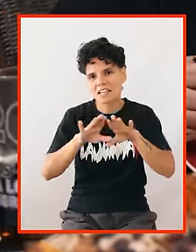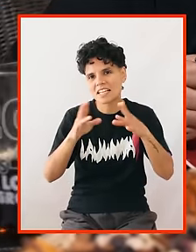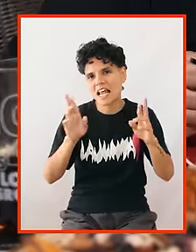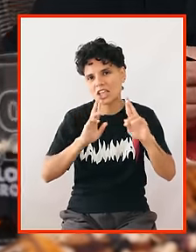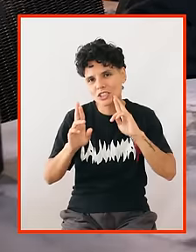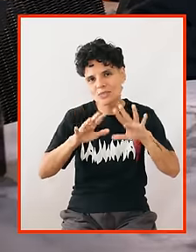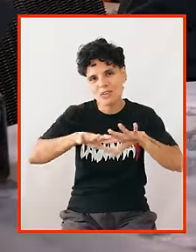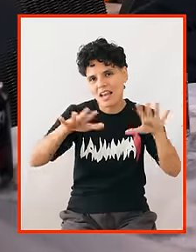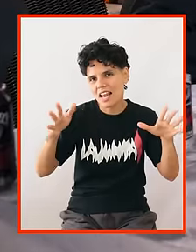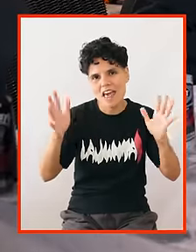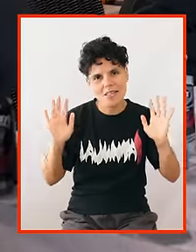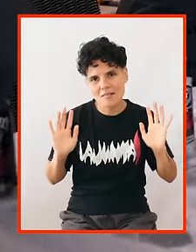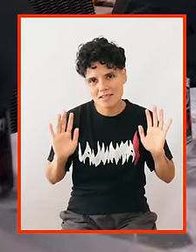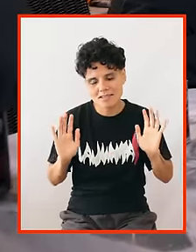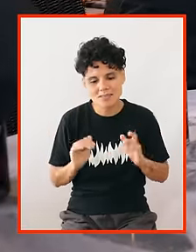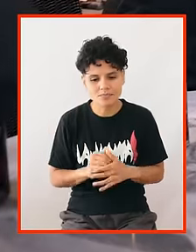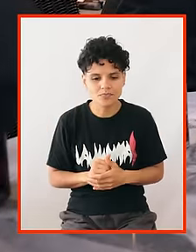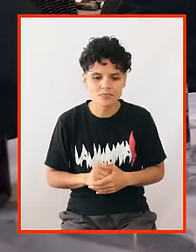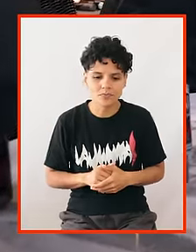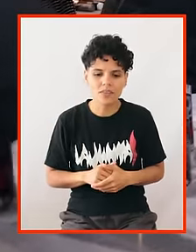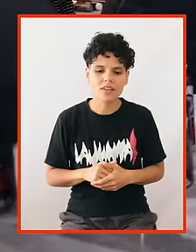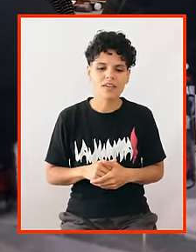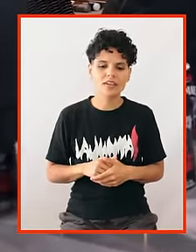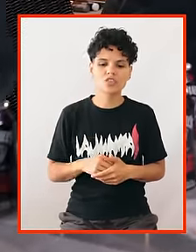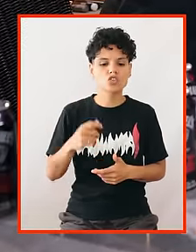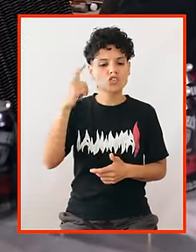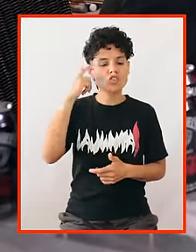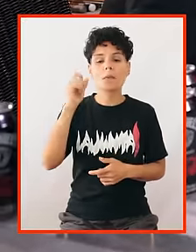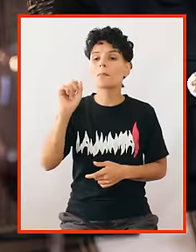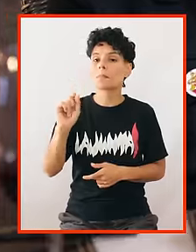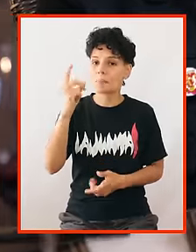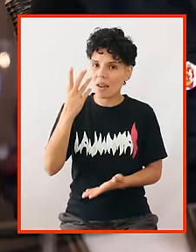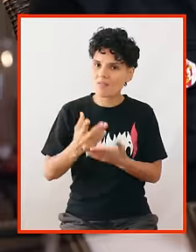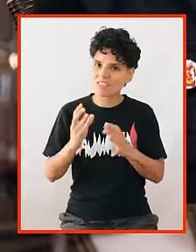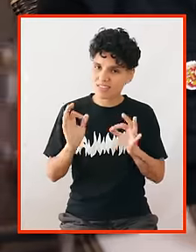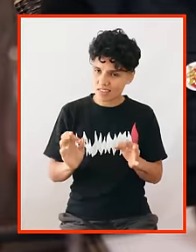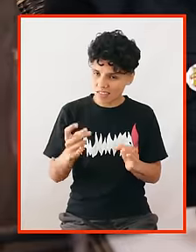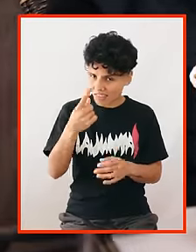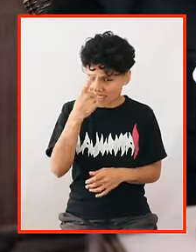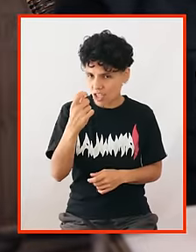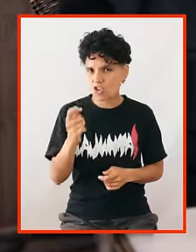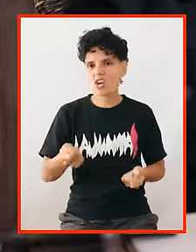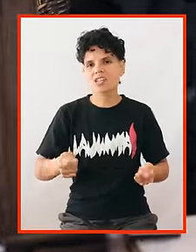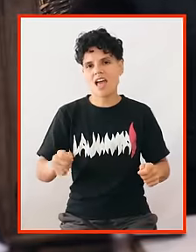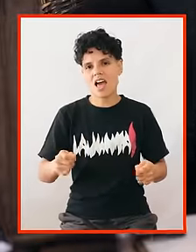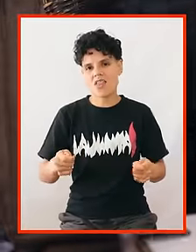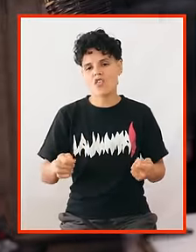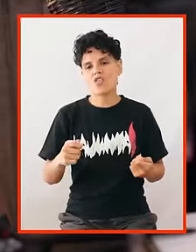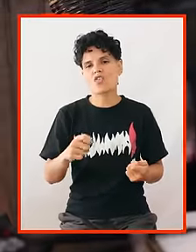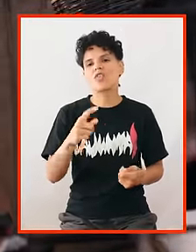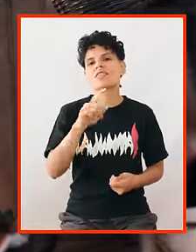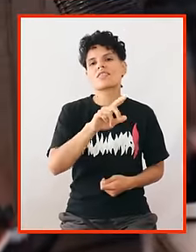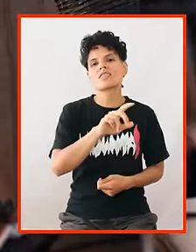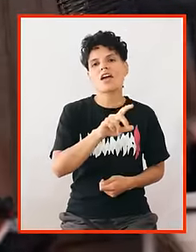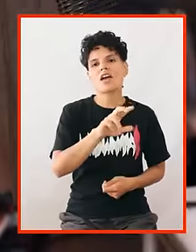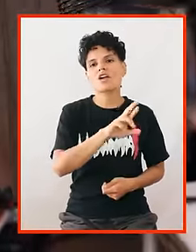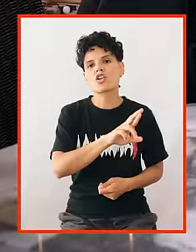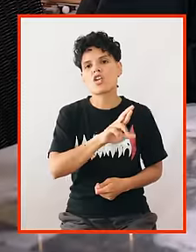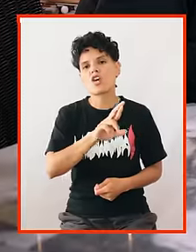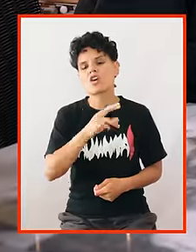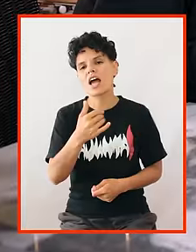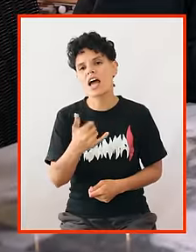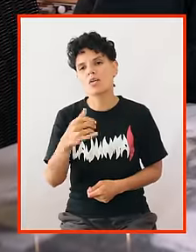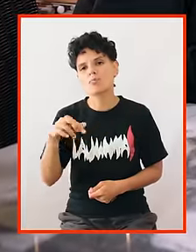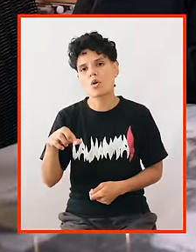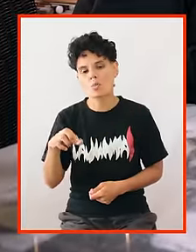agarrando esta cuestión. Yo creo que la más importante fue cuando tocamos en la radio, yo creo. Ah, cuando lo invitaron a Rock and Pop. Fue la más significativa, ¿cachai? Porque